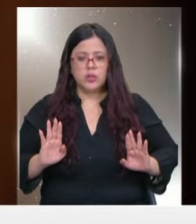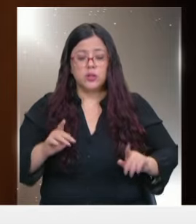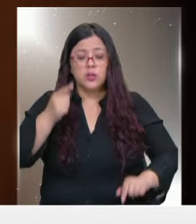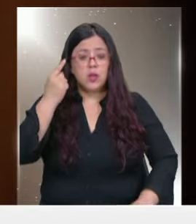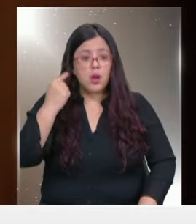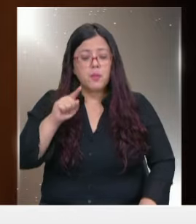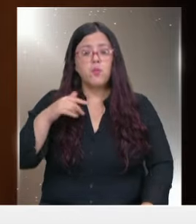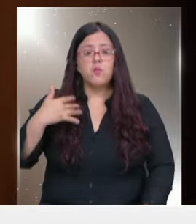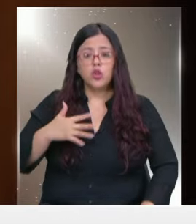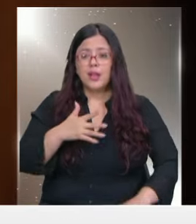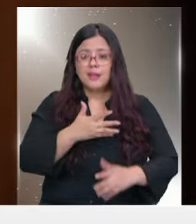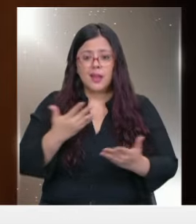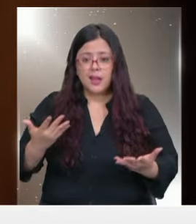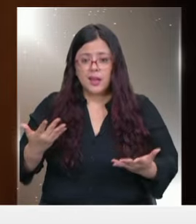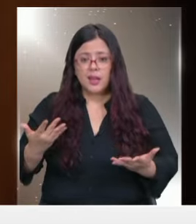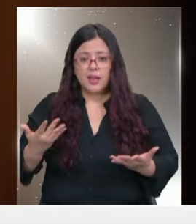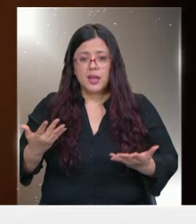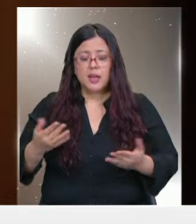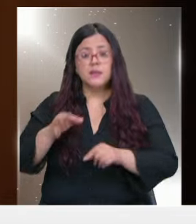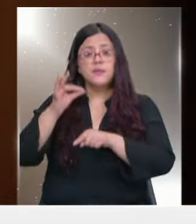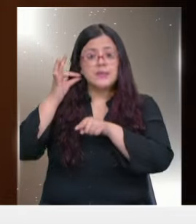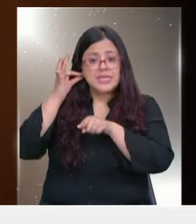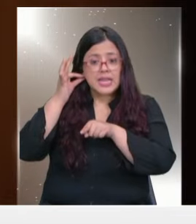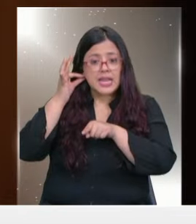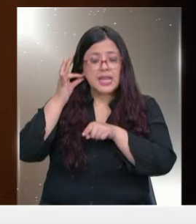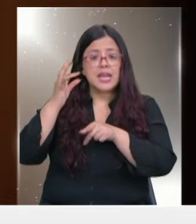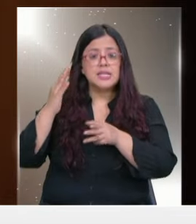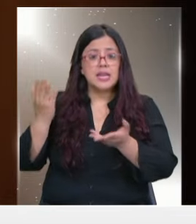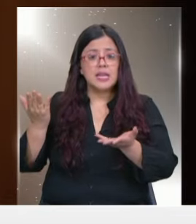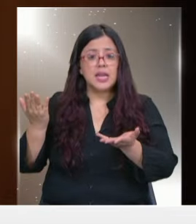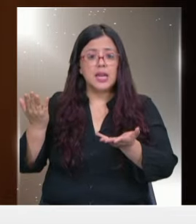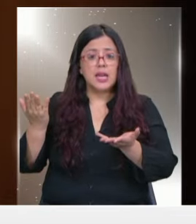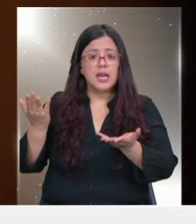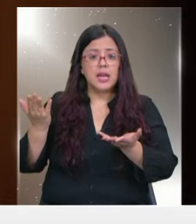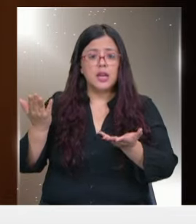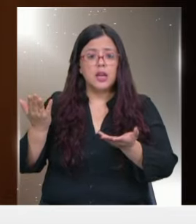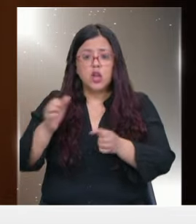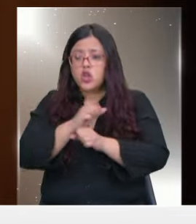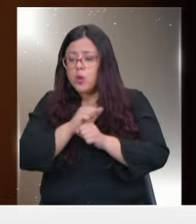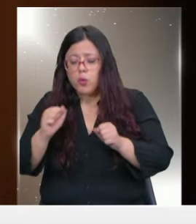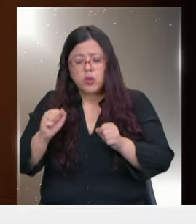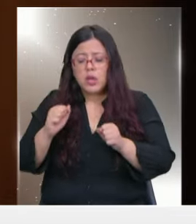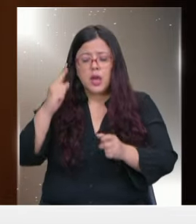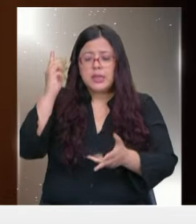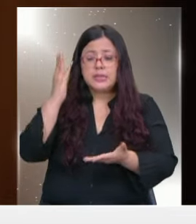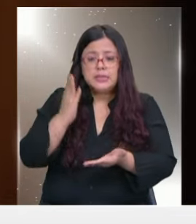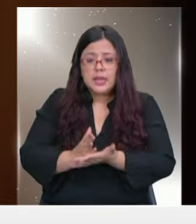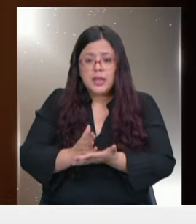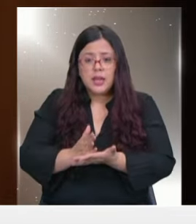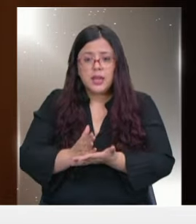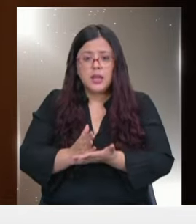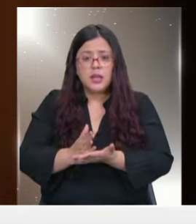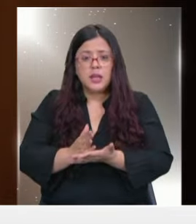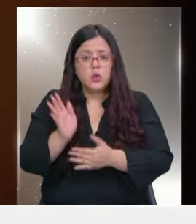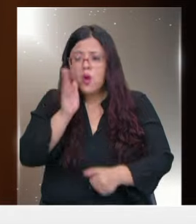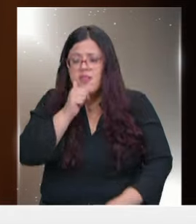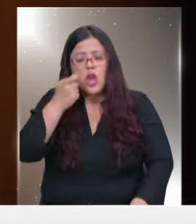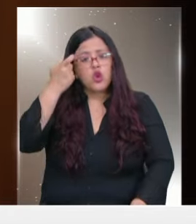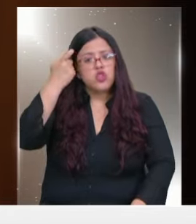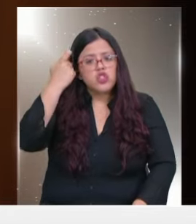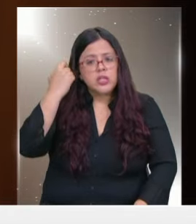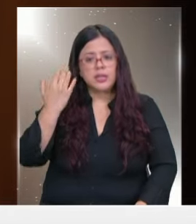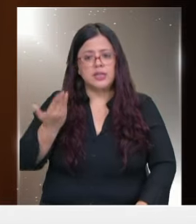lo relevante jurídicamente es que ella no estaba privada de voluntad, no tenía plena conciencia de lo